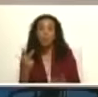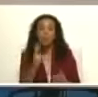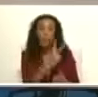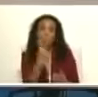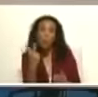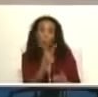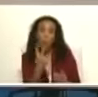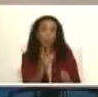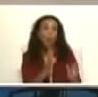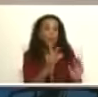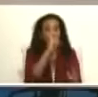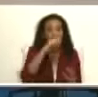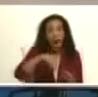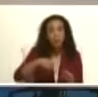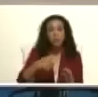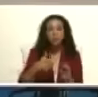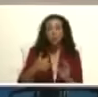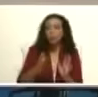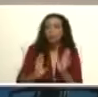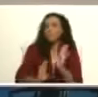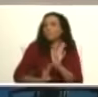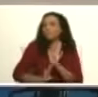y que este año está consiguiendo